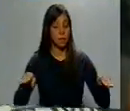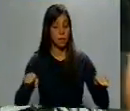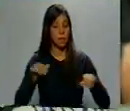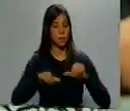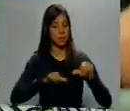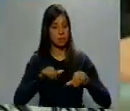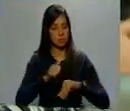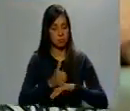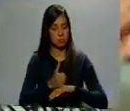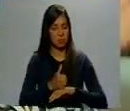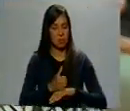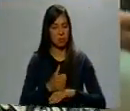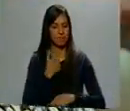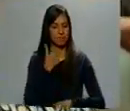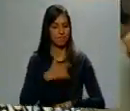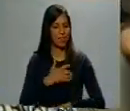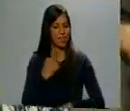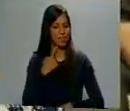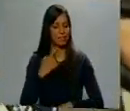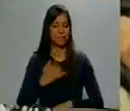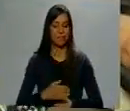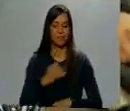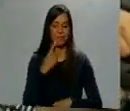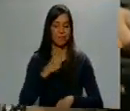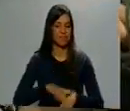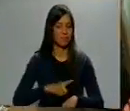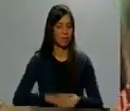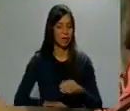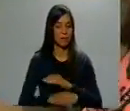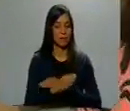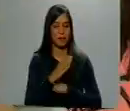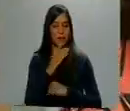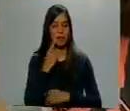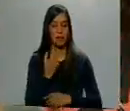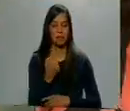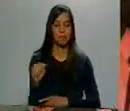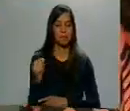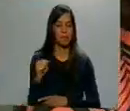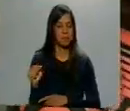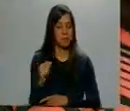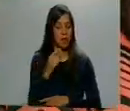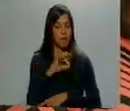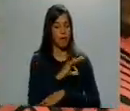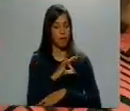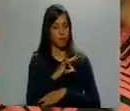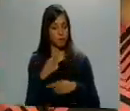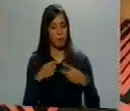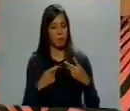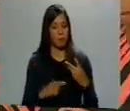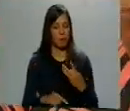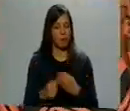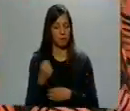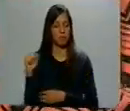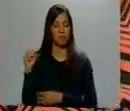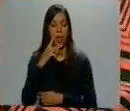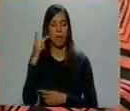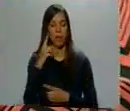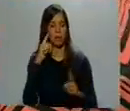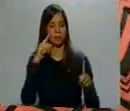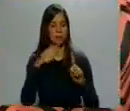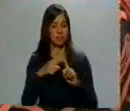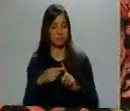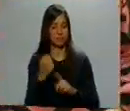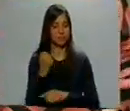perdió vigencia, solapó funciones, se apartó del camino y la orientación